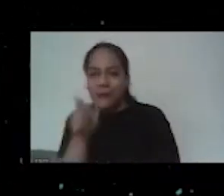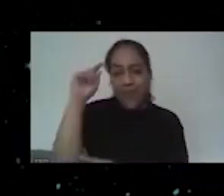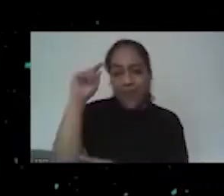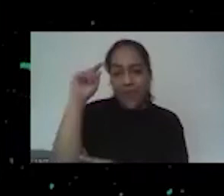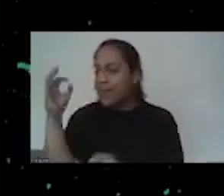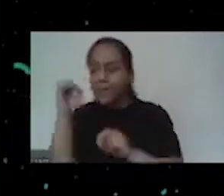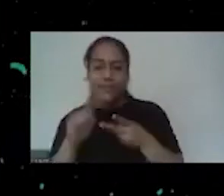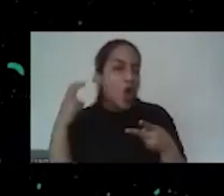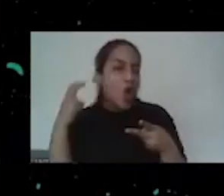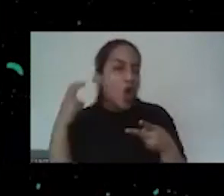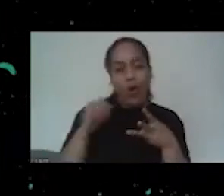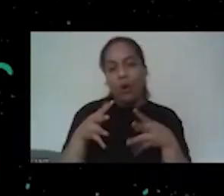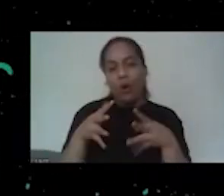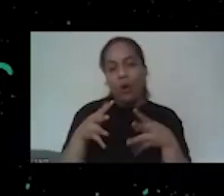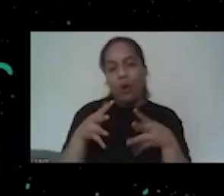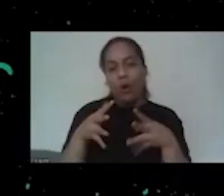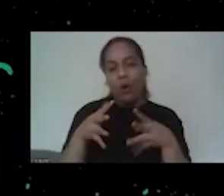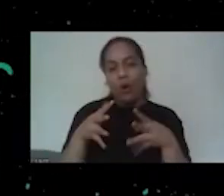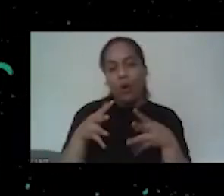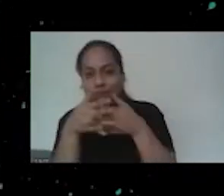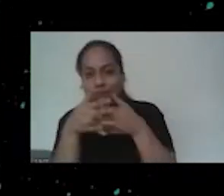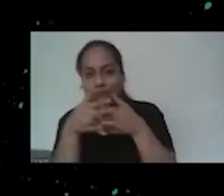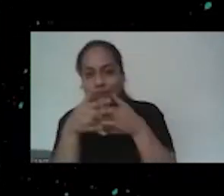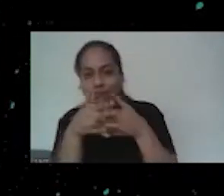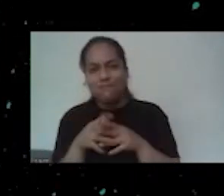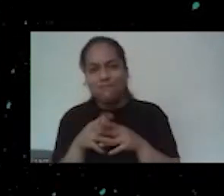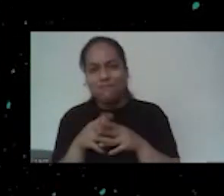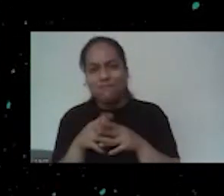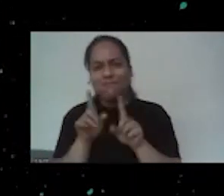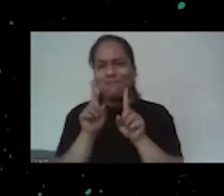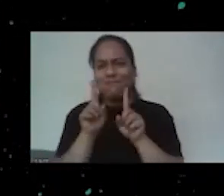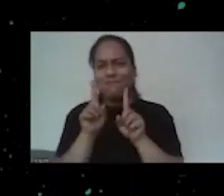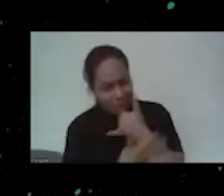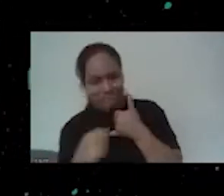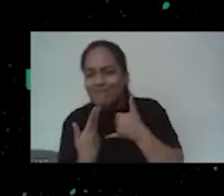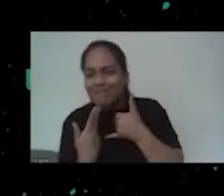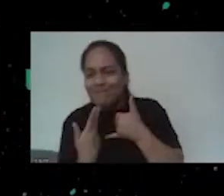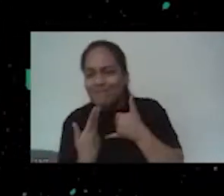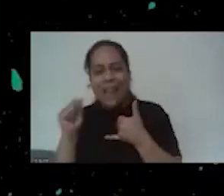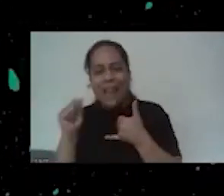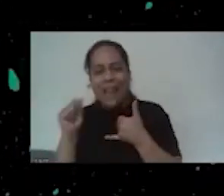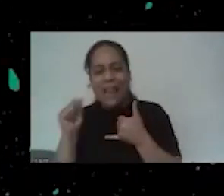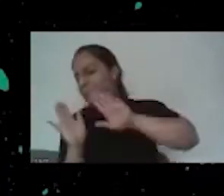ingleses, americanos, pero nosotros mismos le hemos dado la espalda